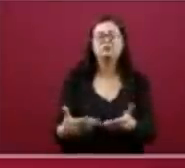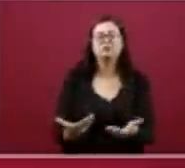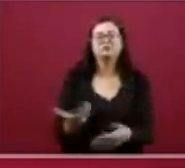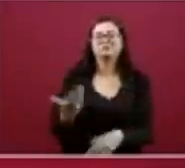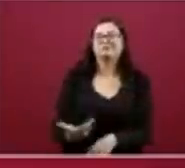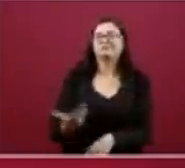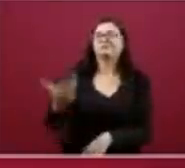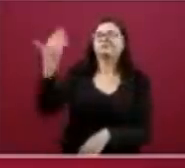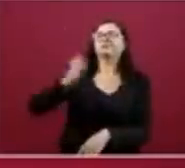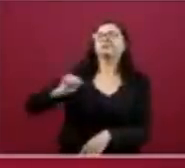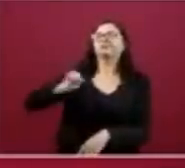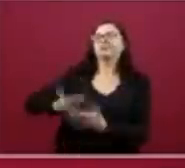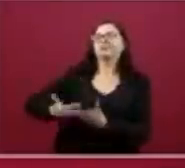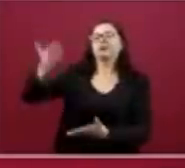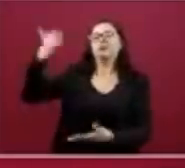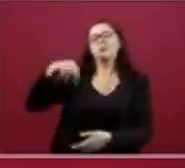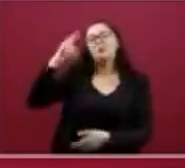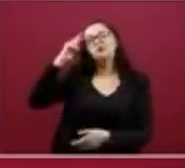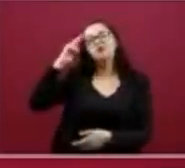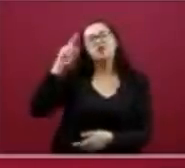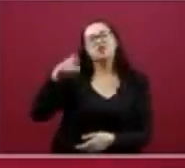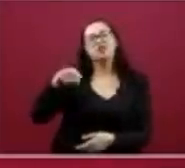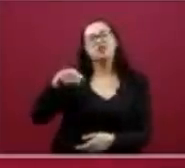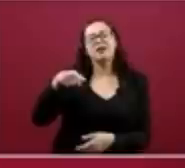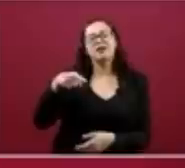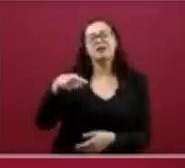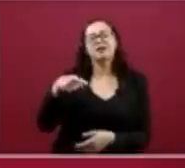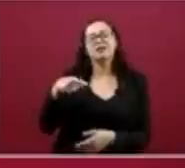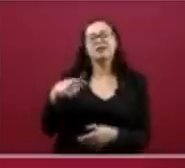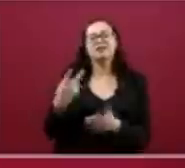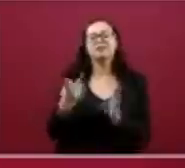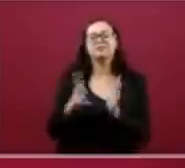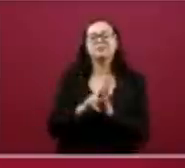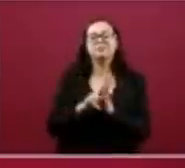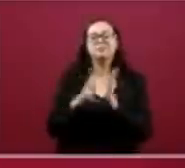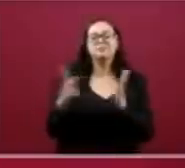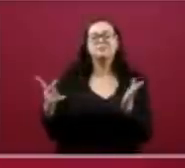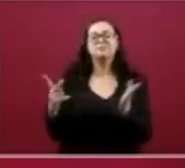de Porfirio Díaz existía un periódico